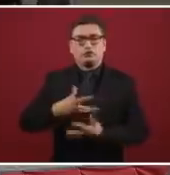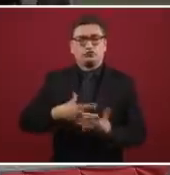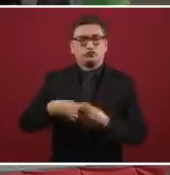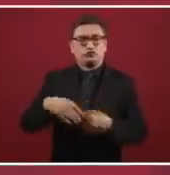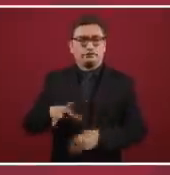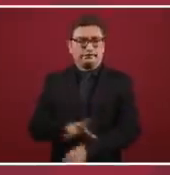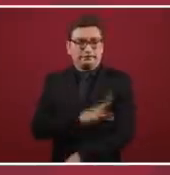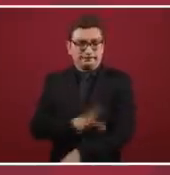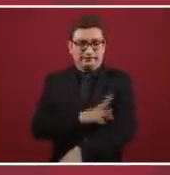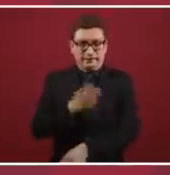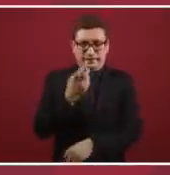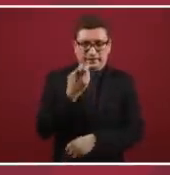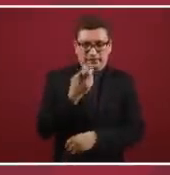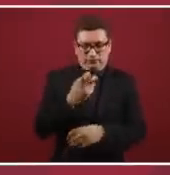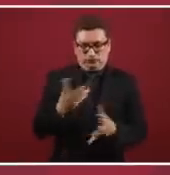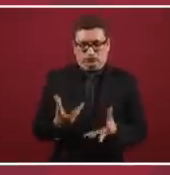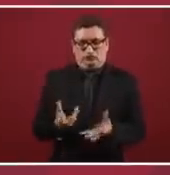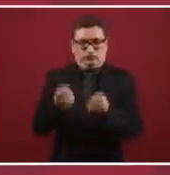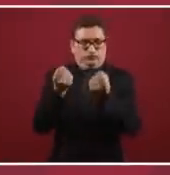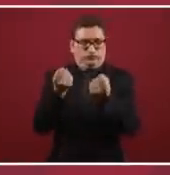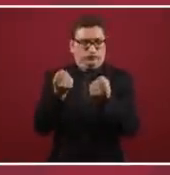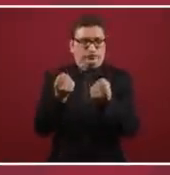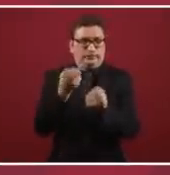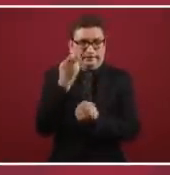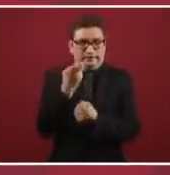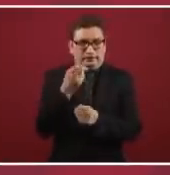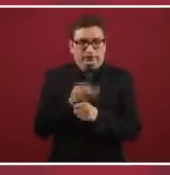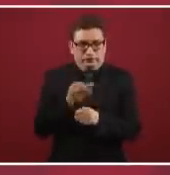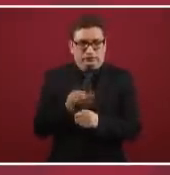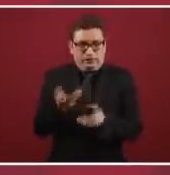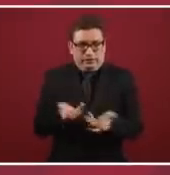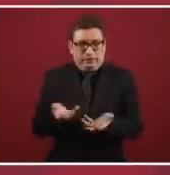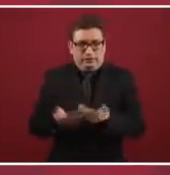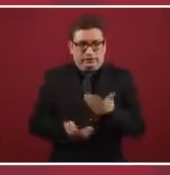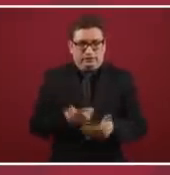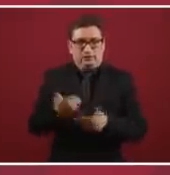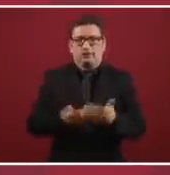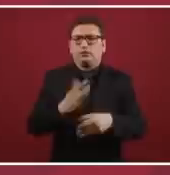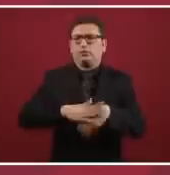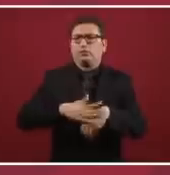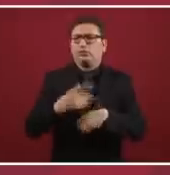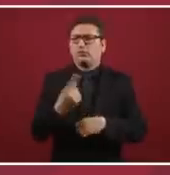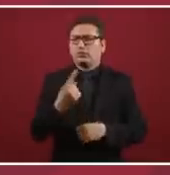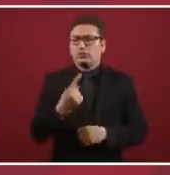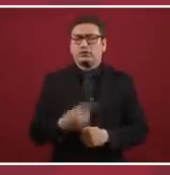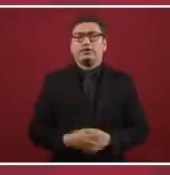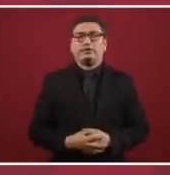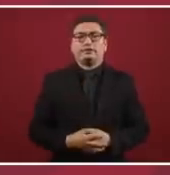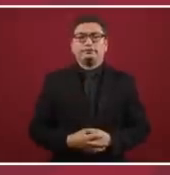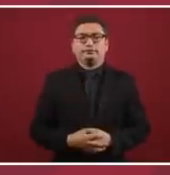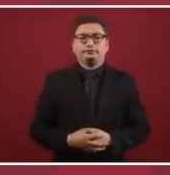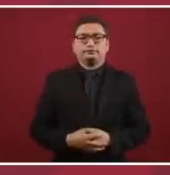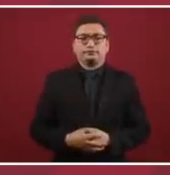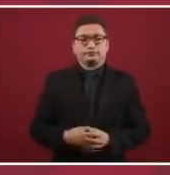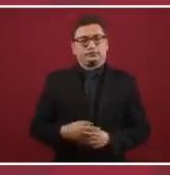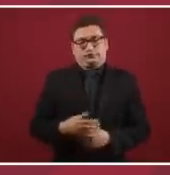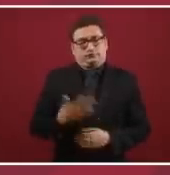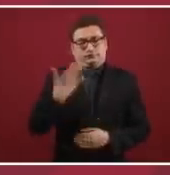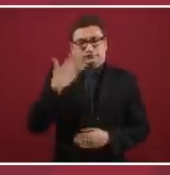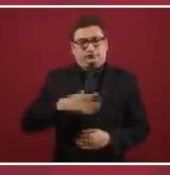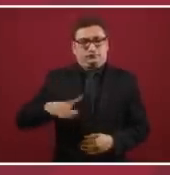Y eso es lo que estamos logrando. Porque esto implicó destinar